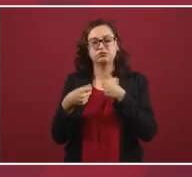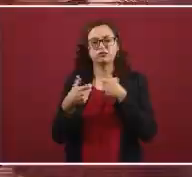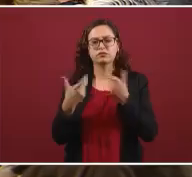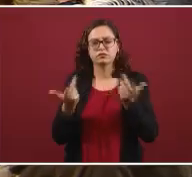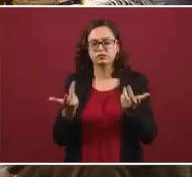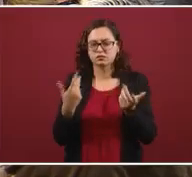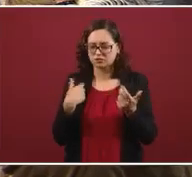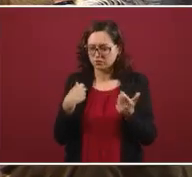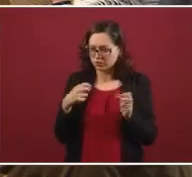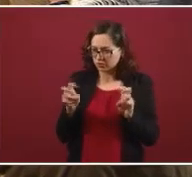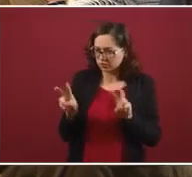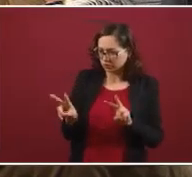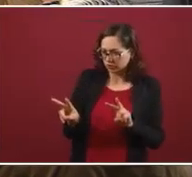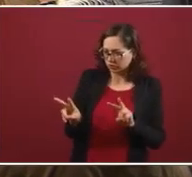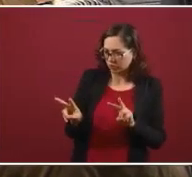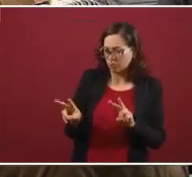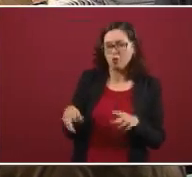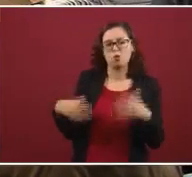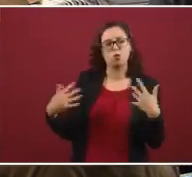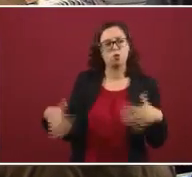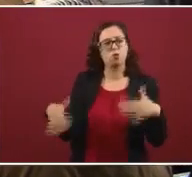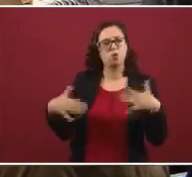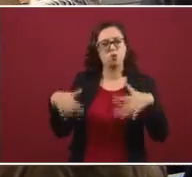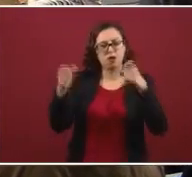yo admiro.